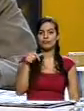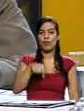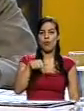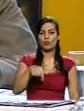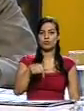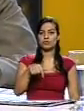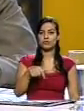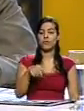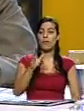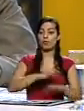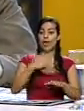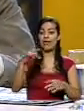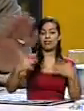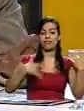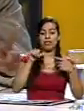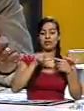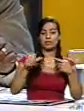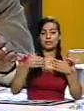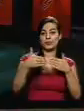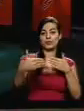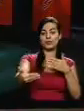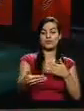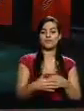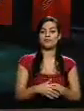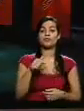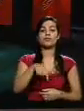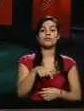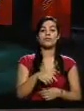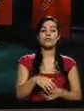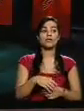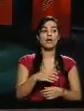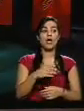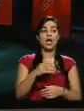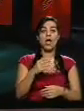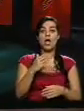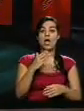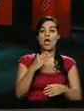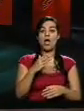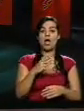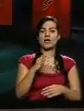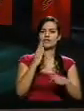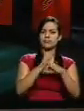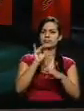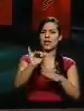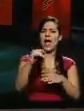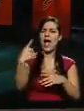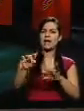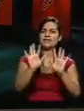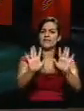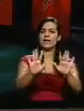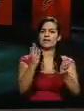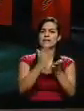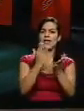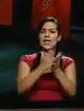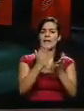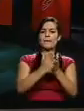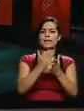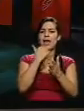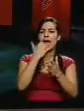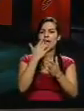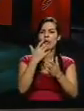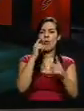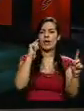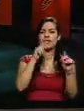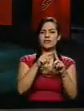actividades. Bueno, tenemos ahorita, desde las 6 de la mañana estuvimos con la izada de la bandera. Que ellos tienen siempre la coletilla para